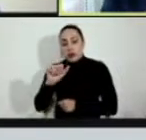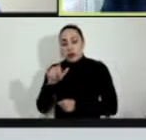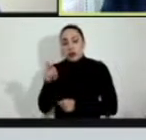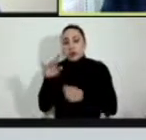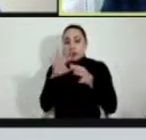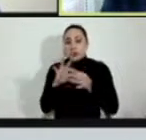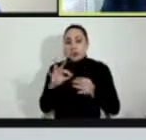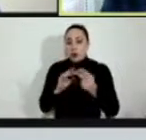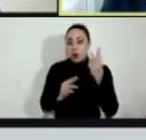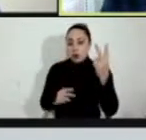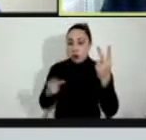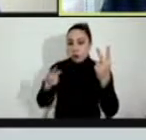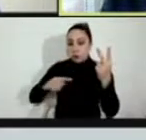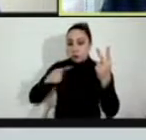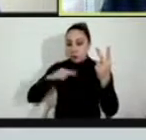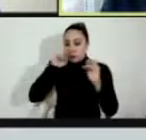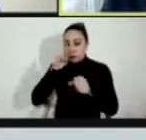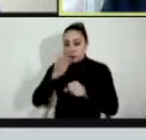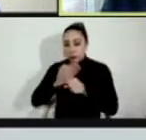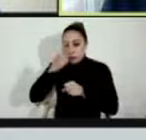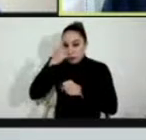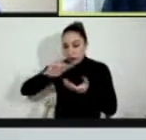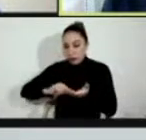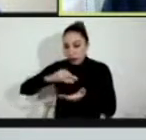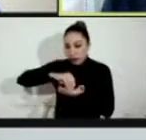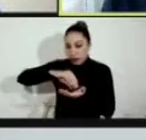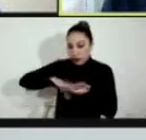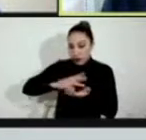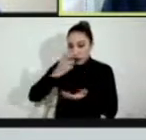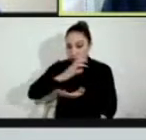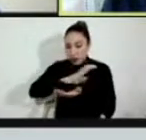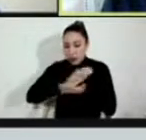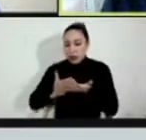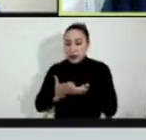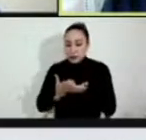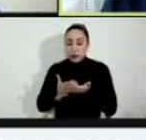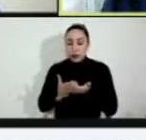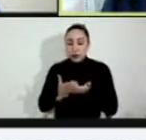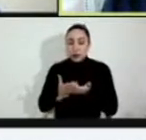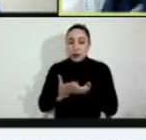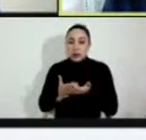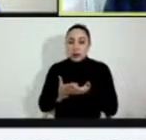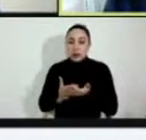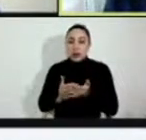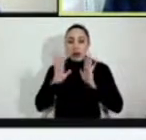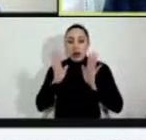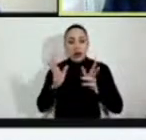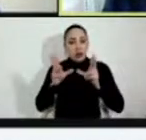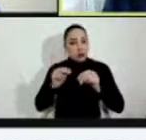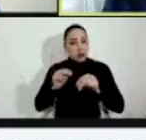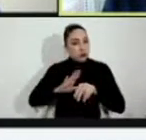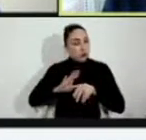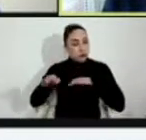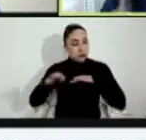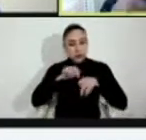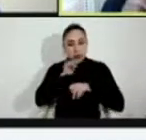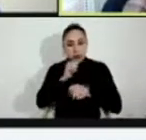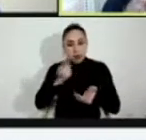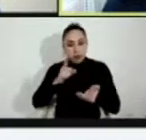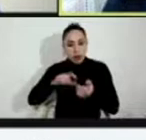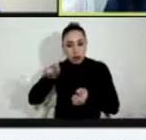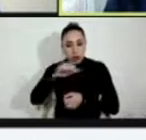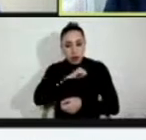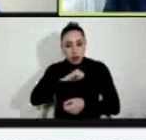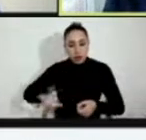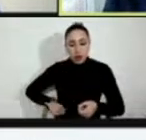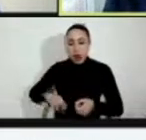públicos responsables de la celebración del contrato referido en el presente punto de acuerdo ya no se encuentran laborando en la alcaldía y que uno de ellos